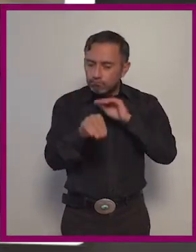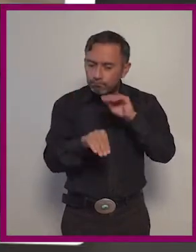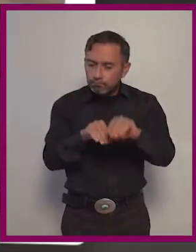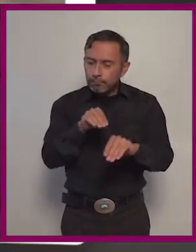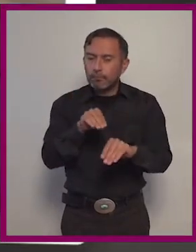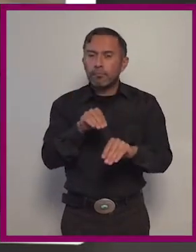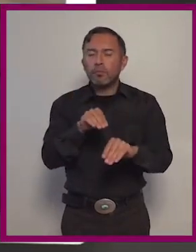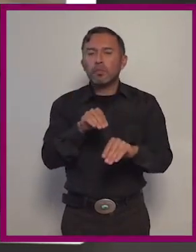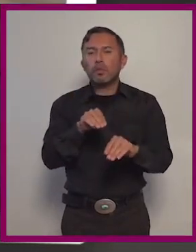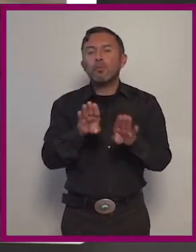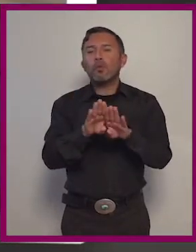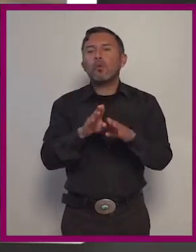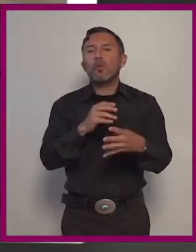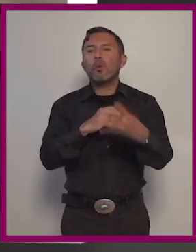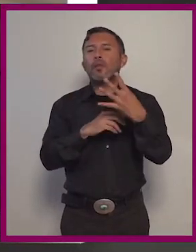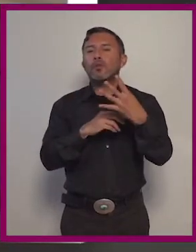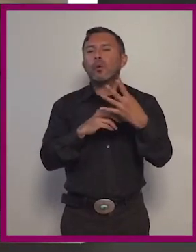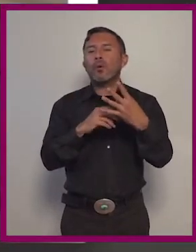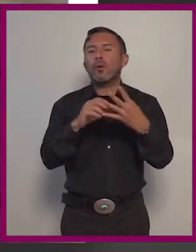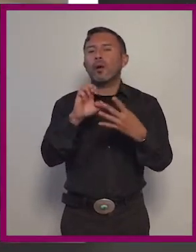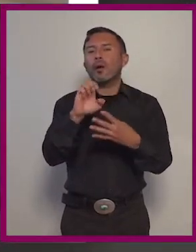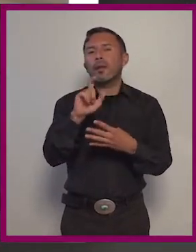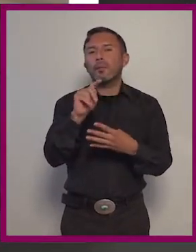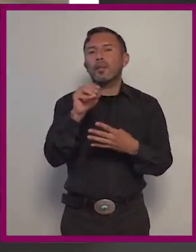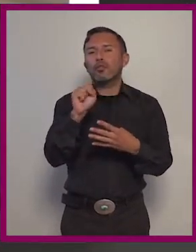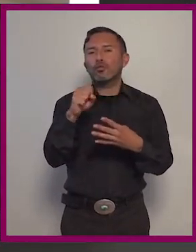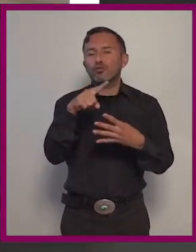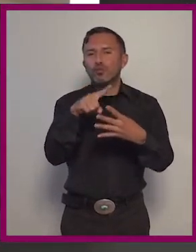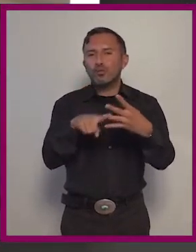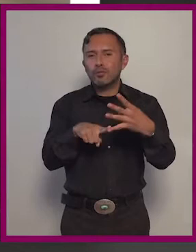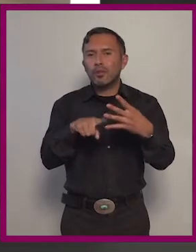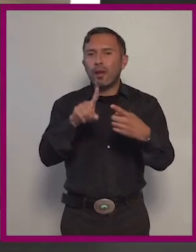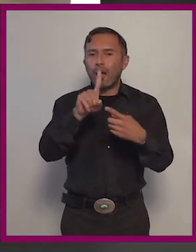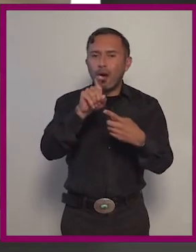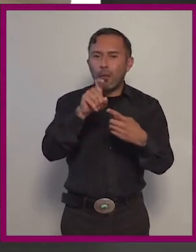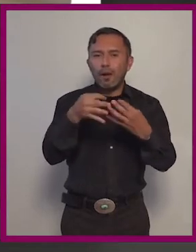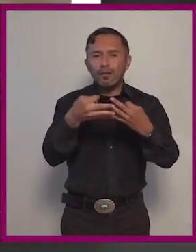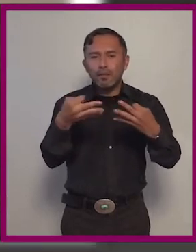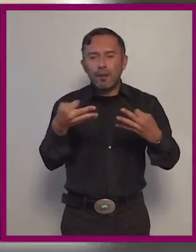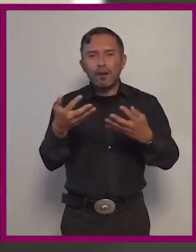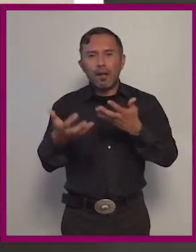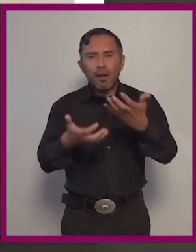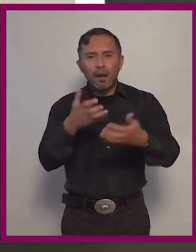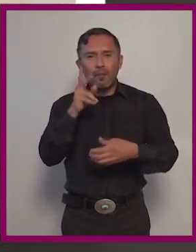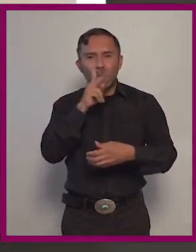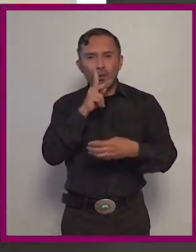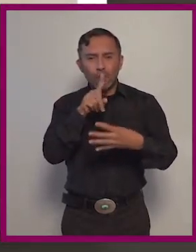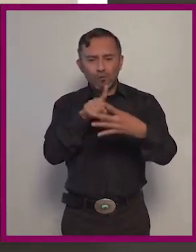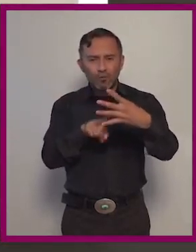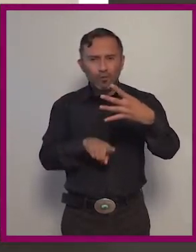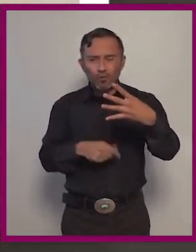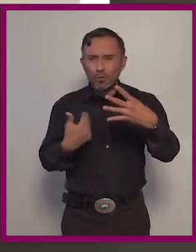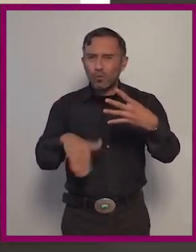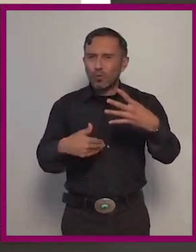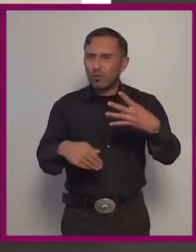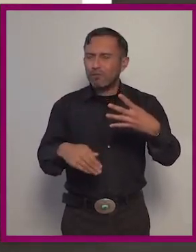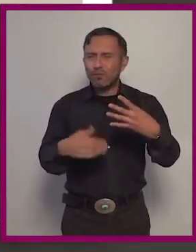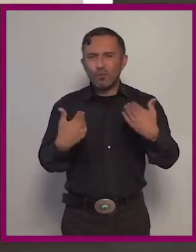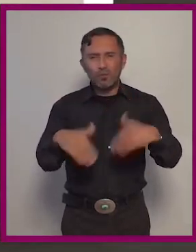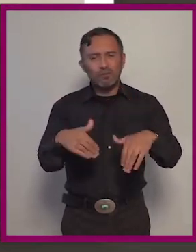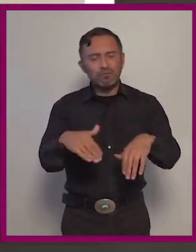Trabajar con los 4 elementos es lo máximo y ver que que tienes que